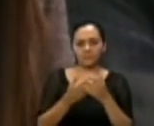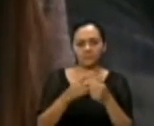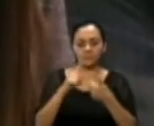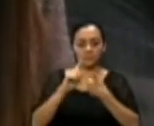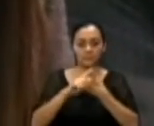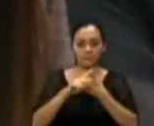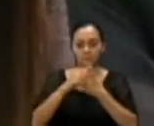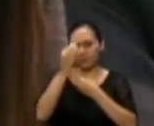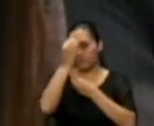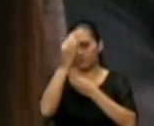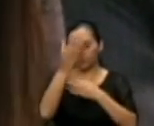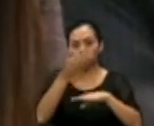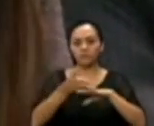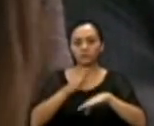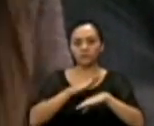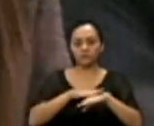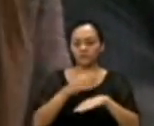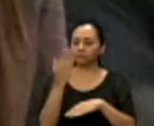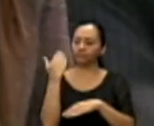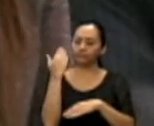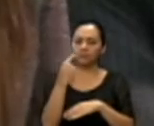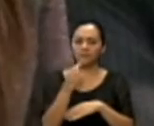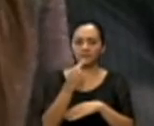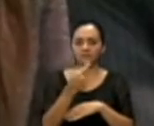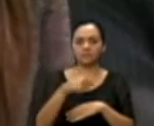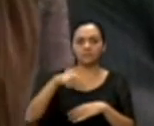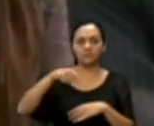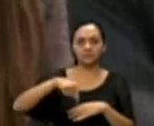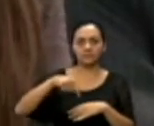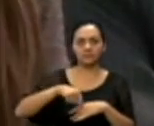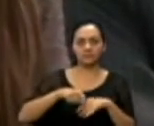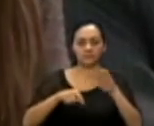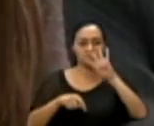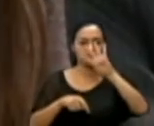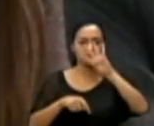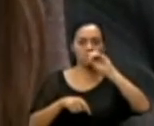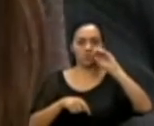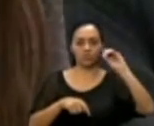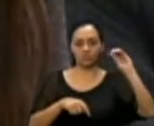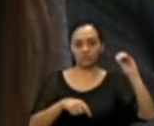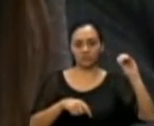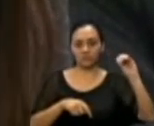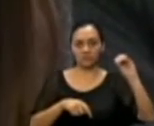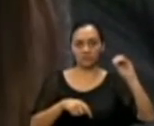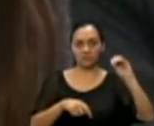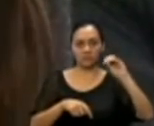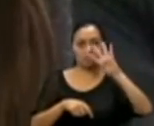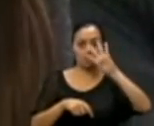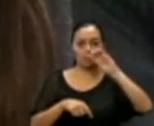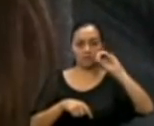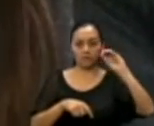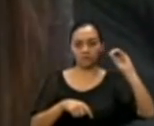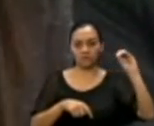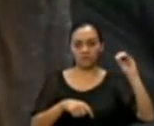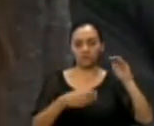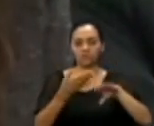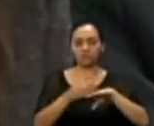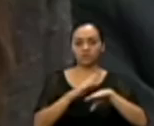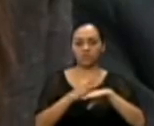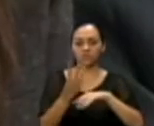sobre la información que se publicó en los últimos sobre los 400 gb que está con wikileaks el portal de julian assange